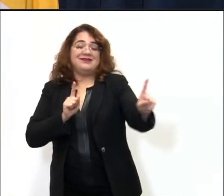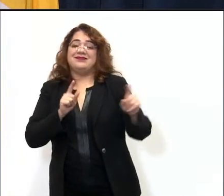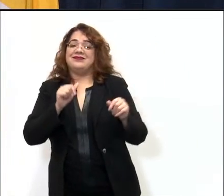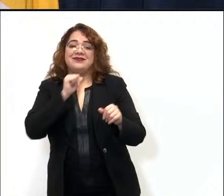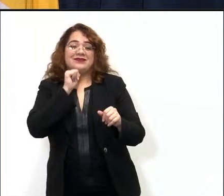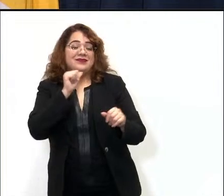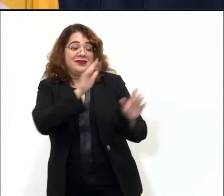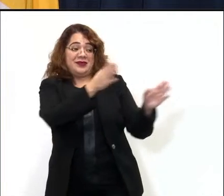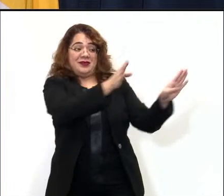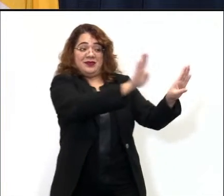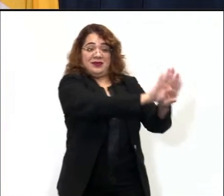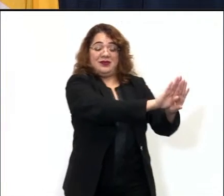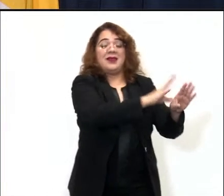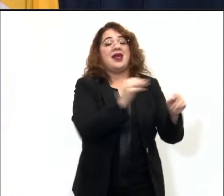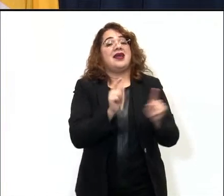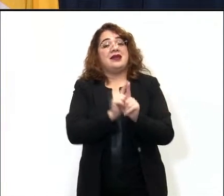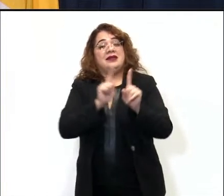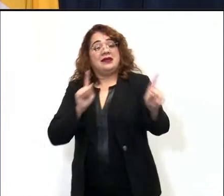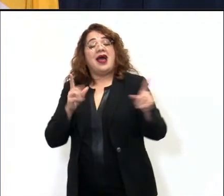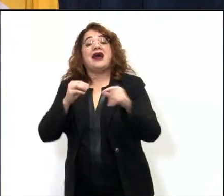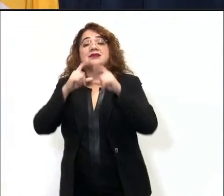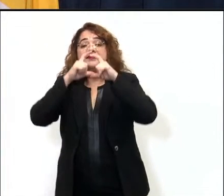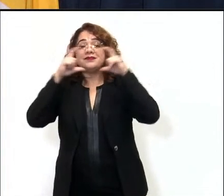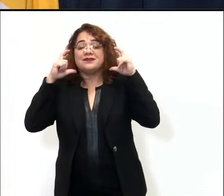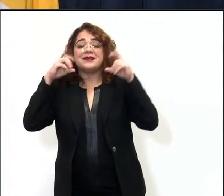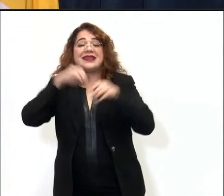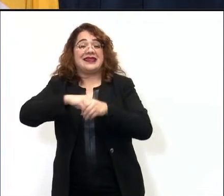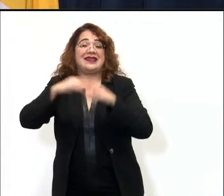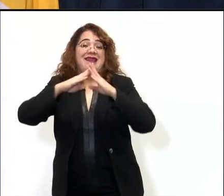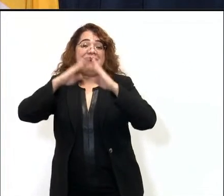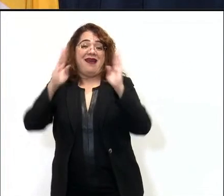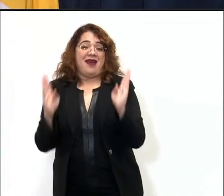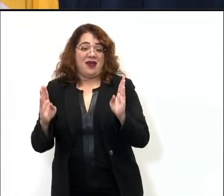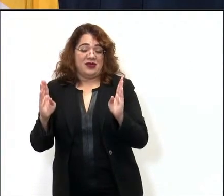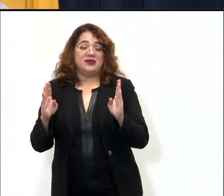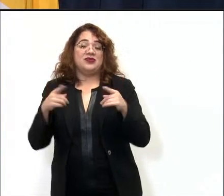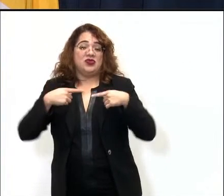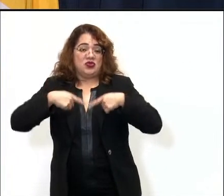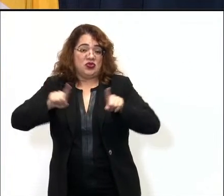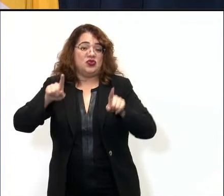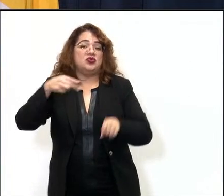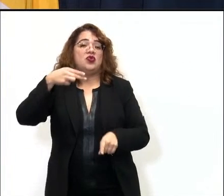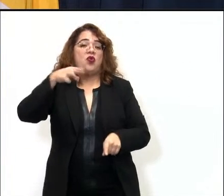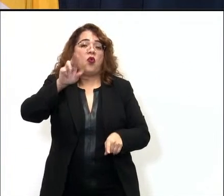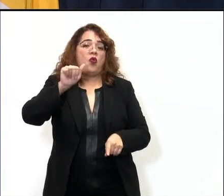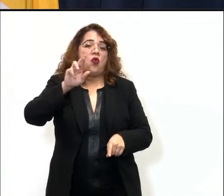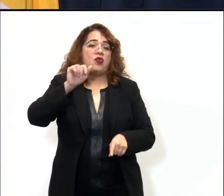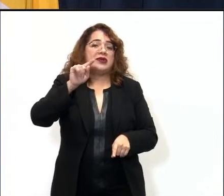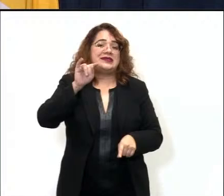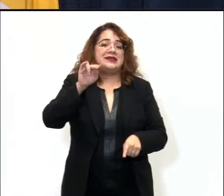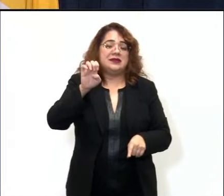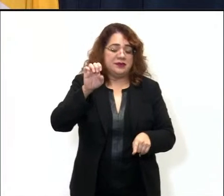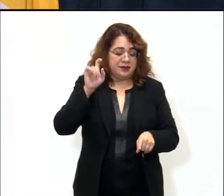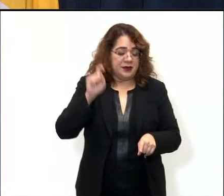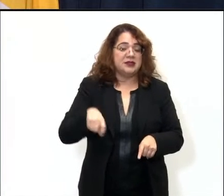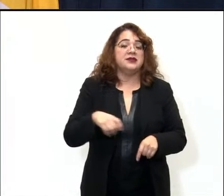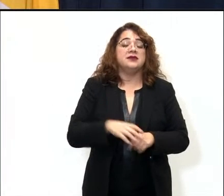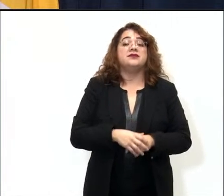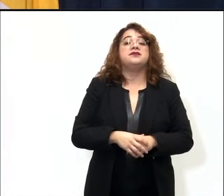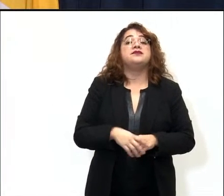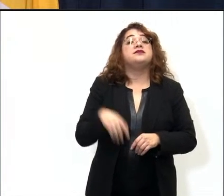antes, usar un baño separado si es posible. Cuando no sea posible contar con habitaciones